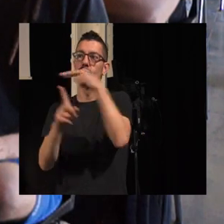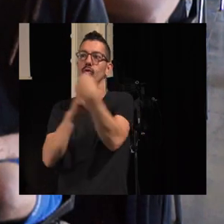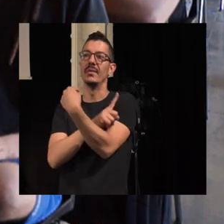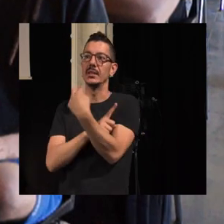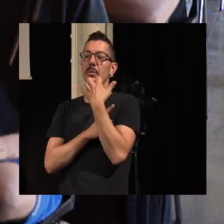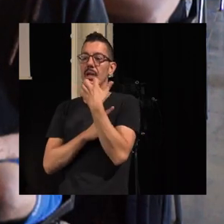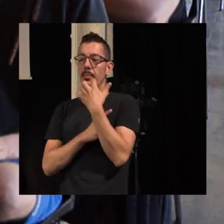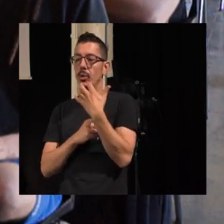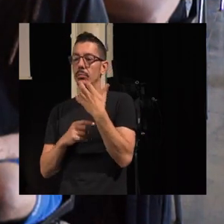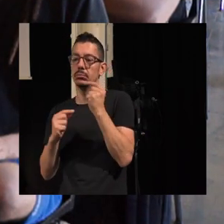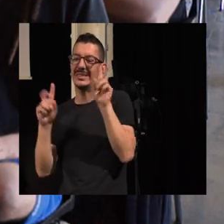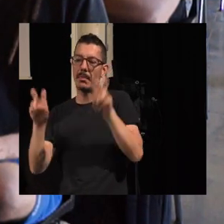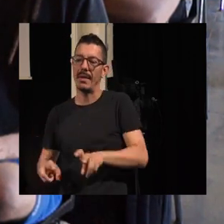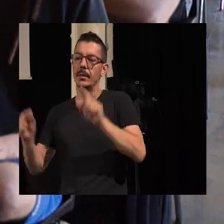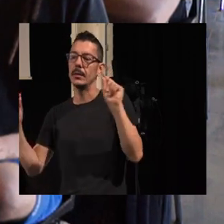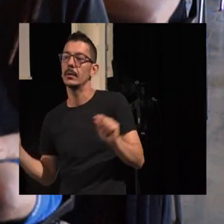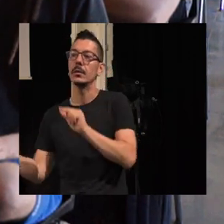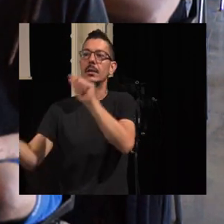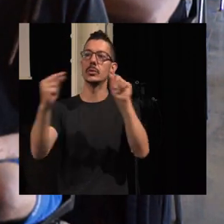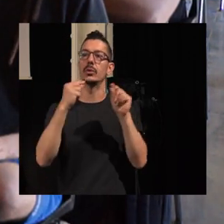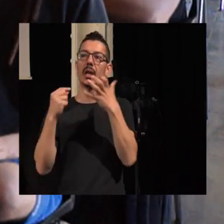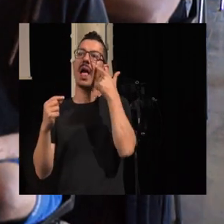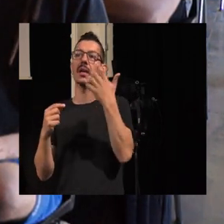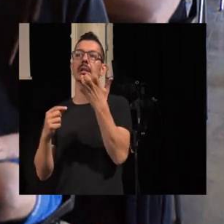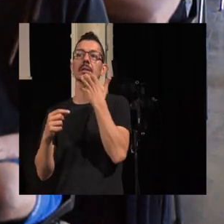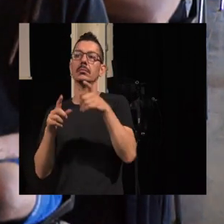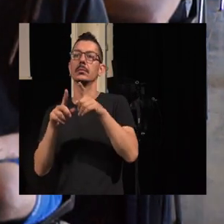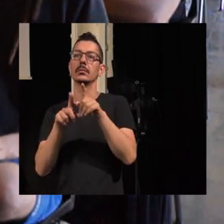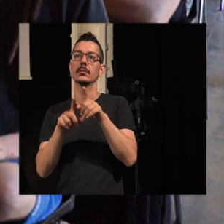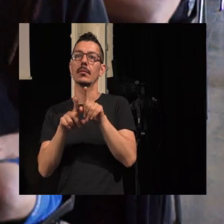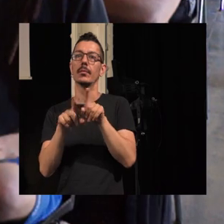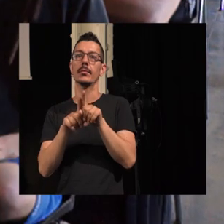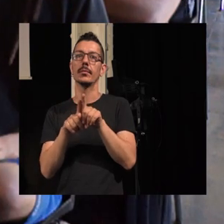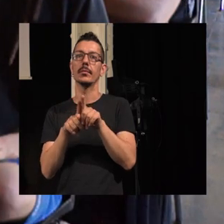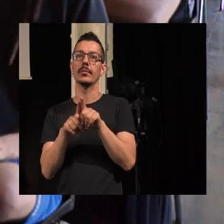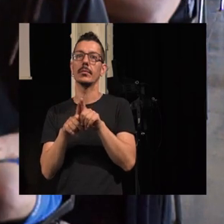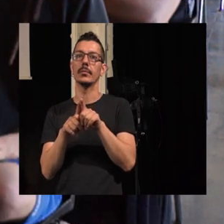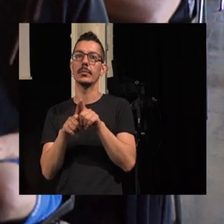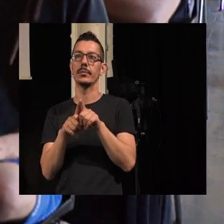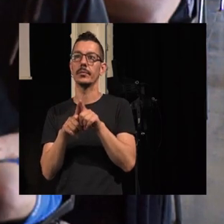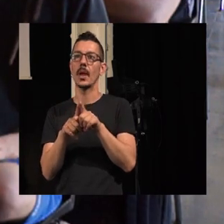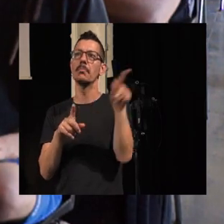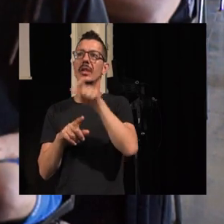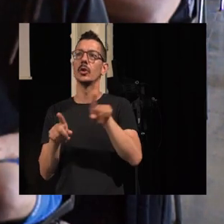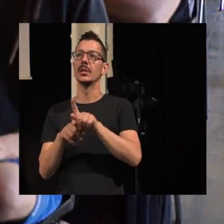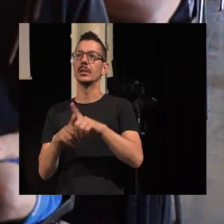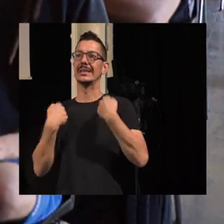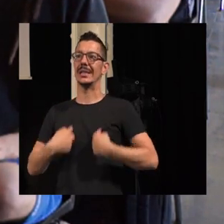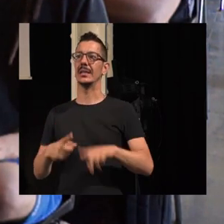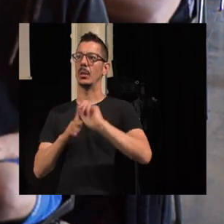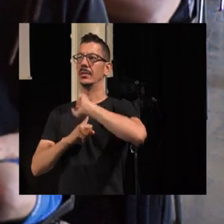de discutir la sustitución de las voces propias de las personas oprimidas,